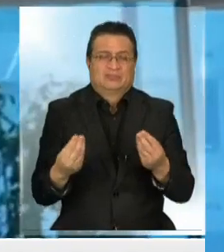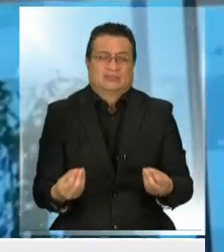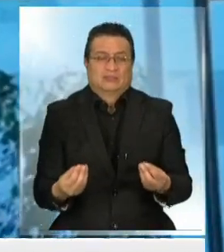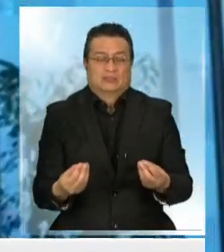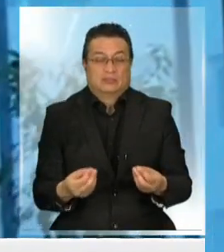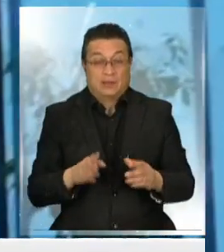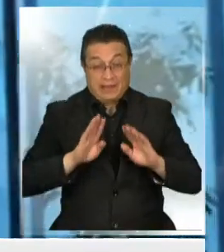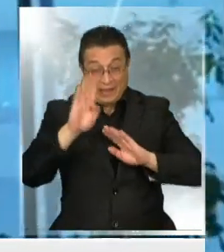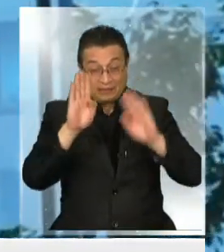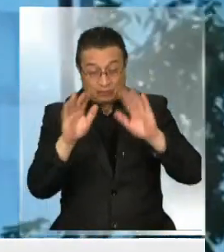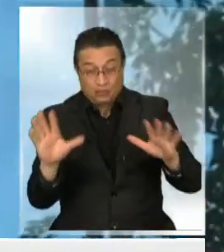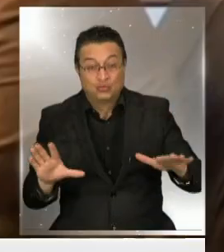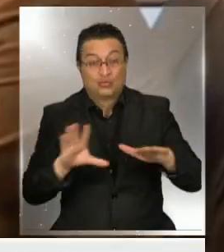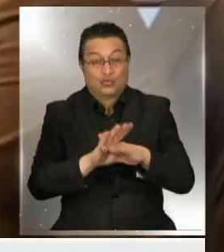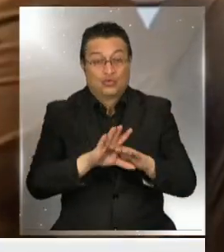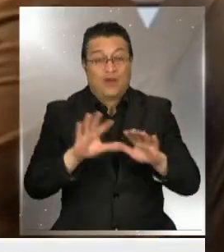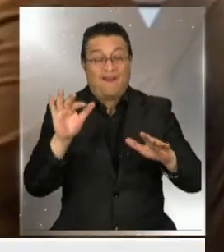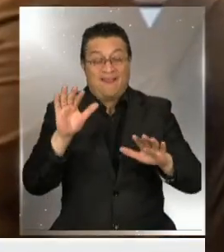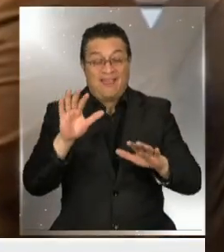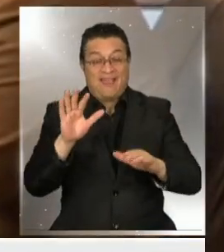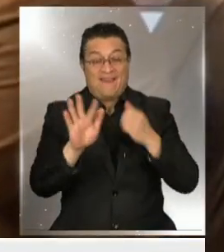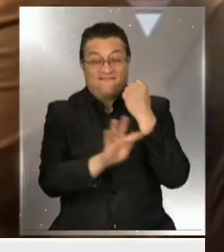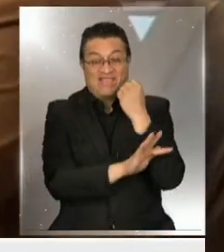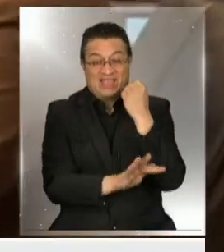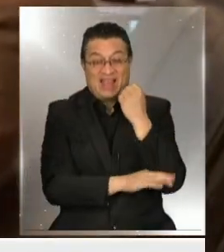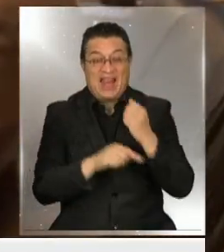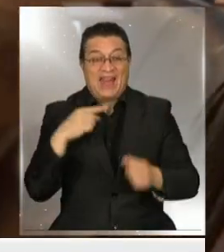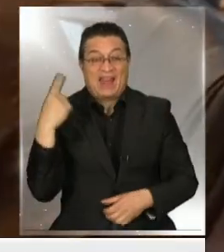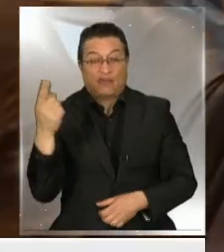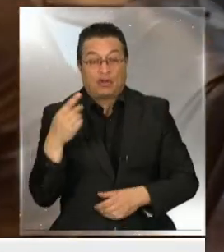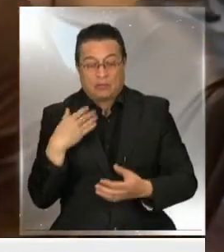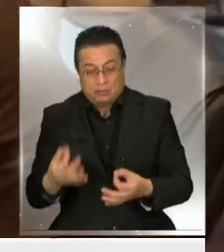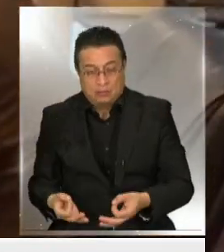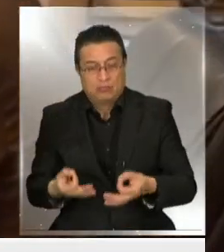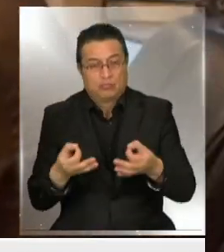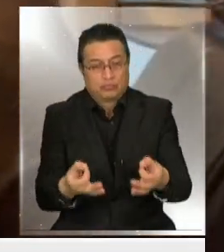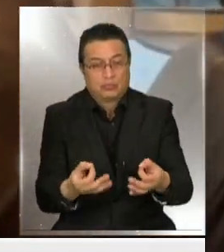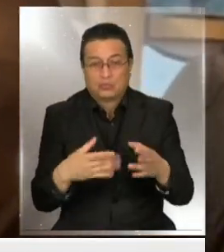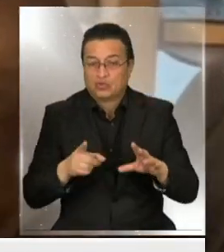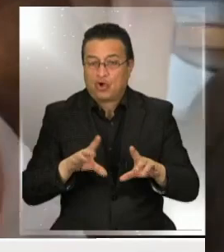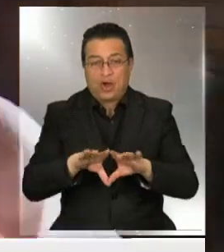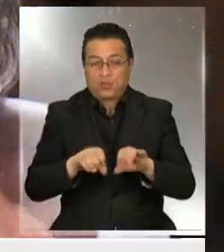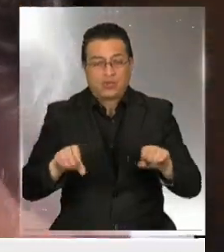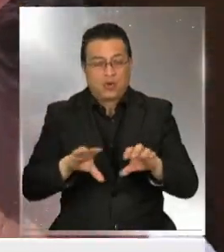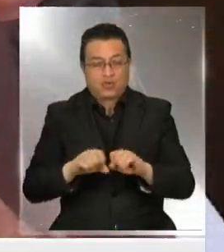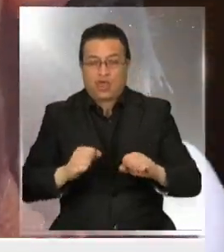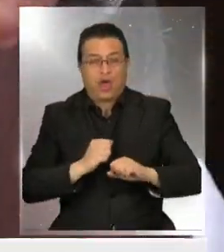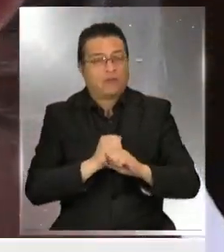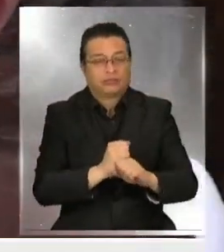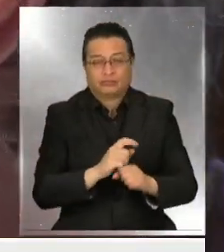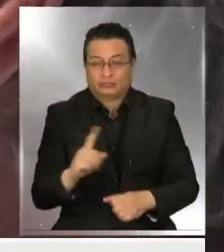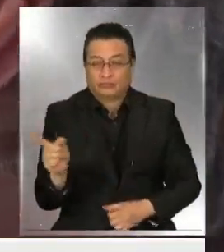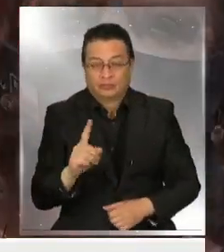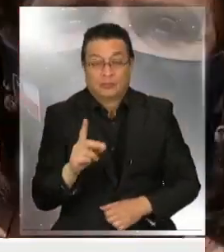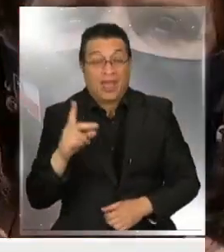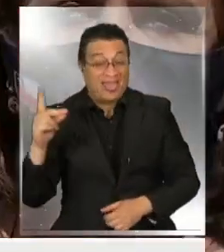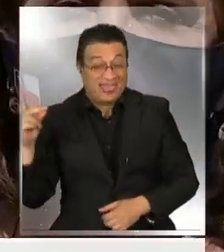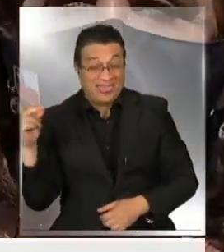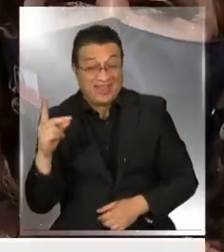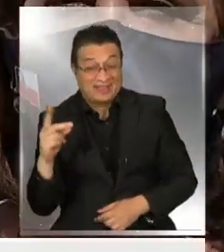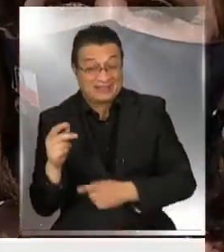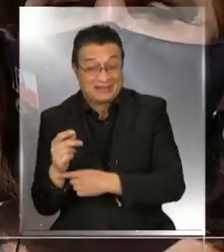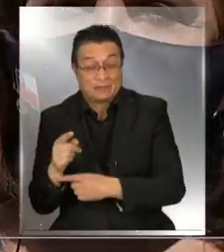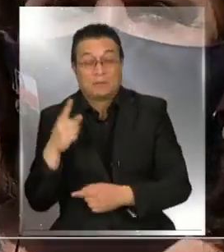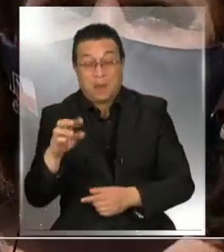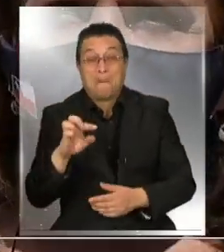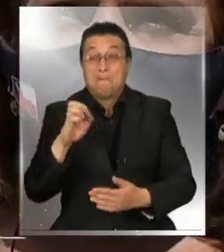se reunió con el fiscal nacional para presentarle la propuesta, que no genera consensos en la oposición, mientras que en la derecha... Para